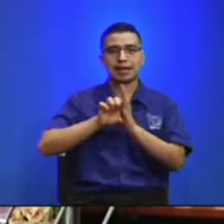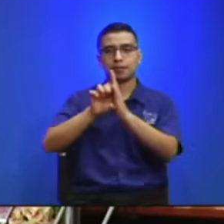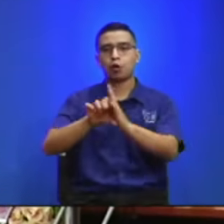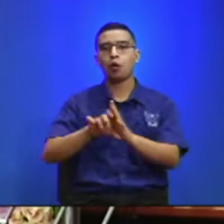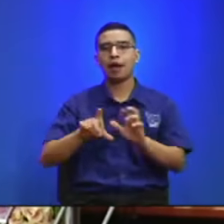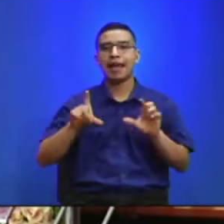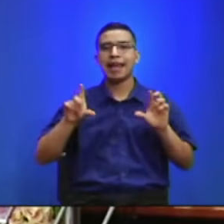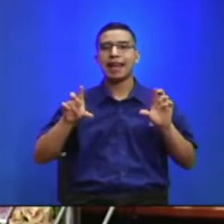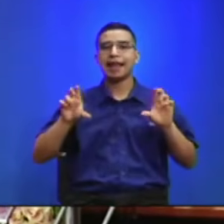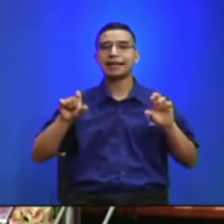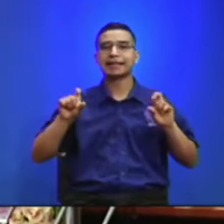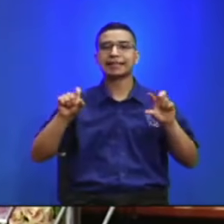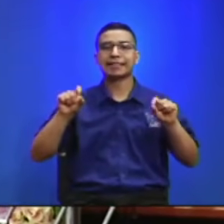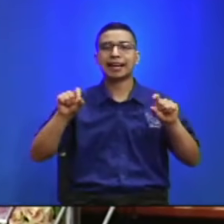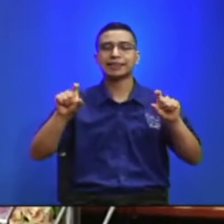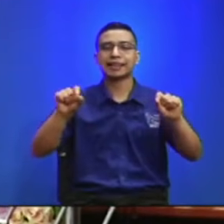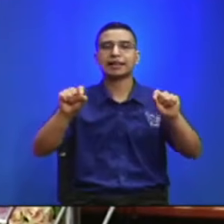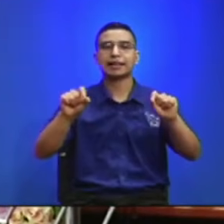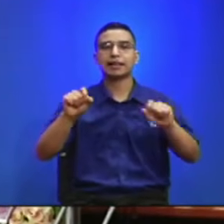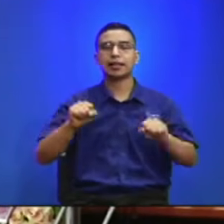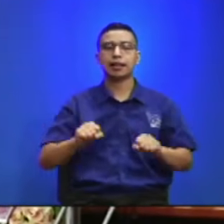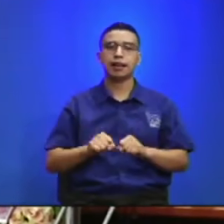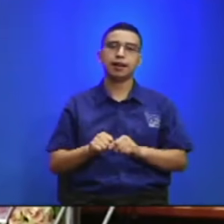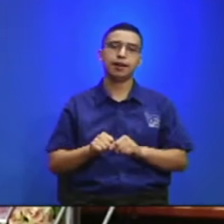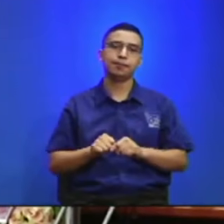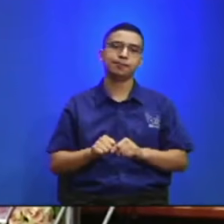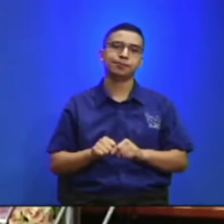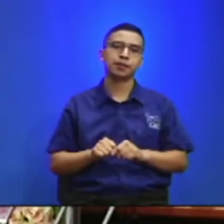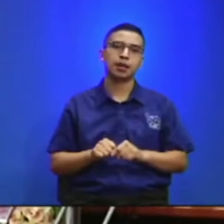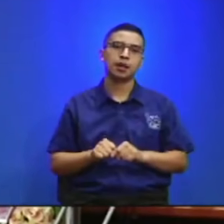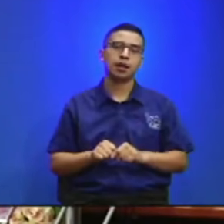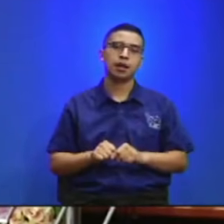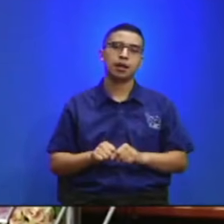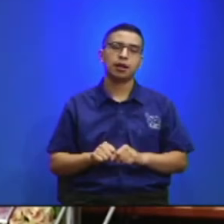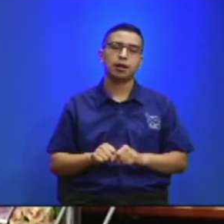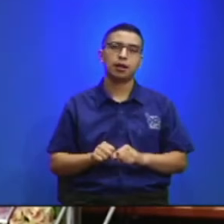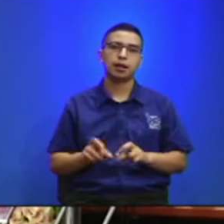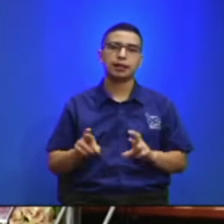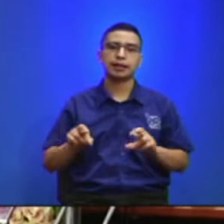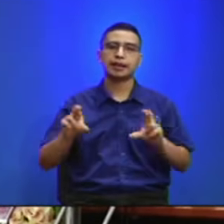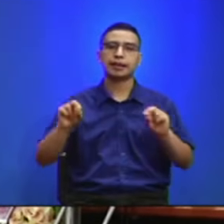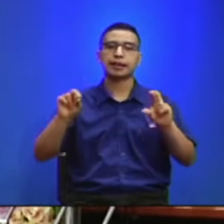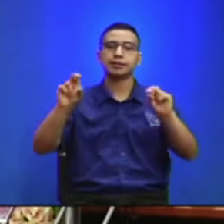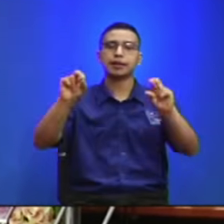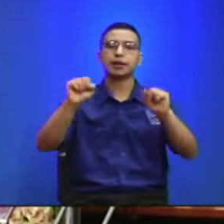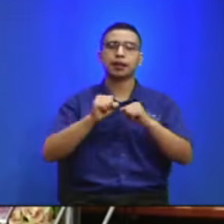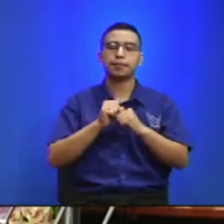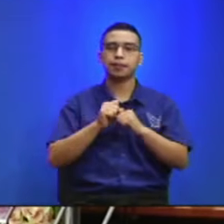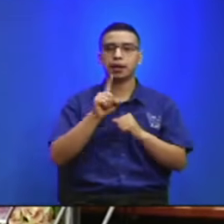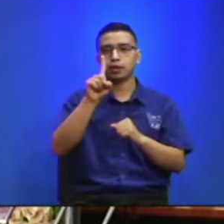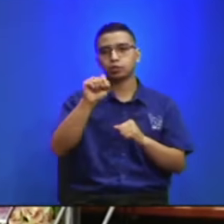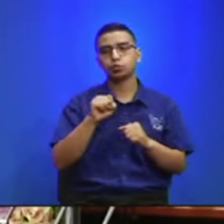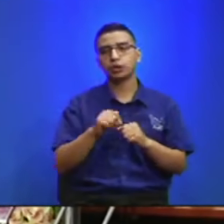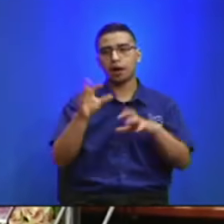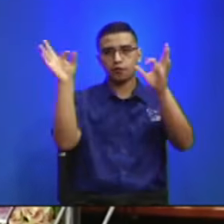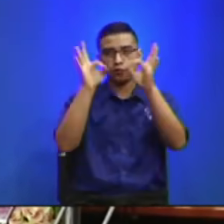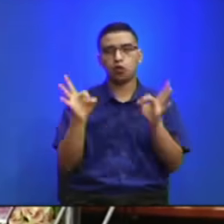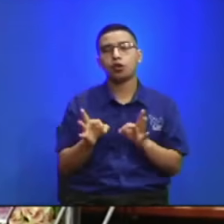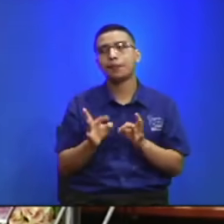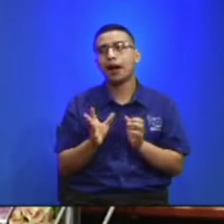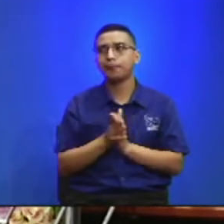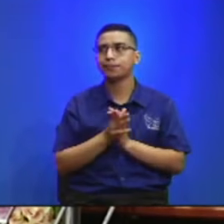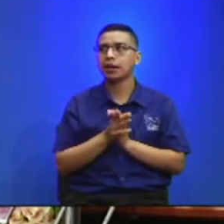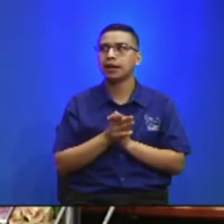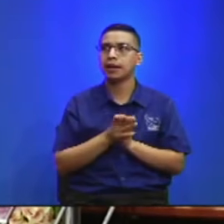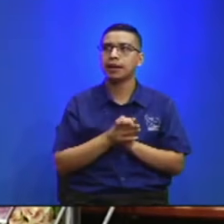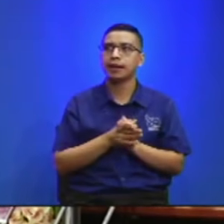no lo pueden operar entonces yo digo hay un cáncer espiritual si usted permite utilizar esta palabra que pueden ser todas las cosas que ofenden a